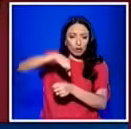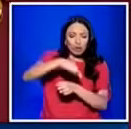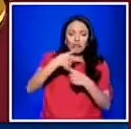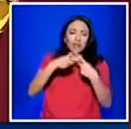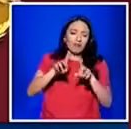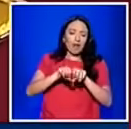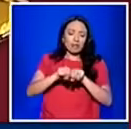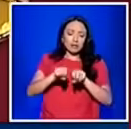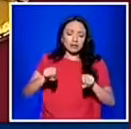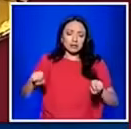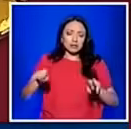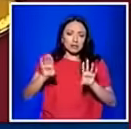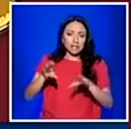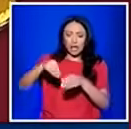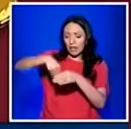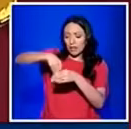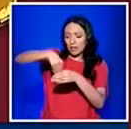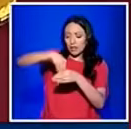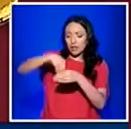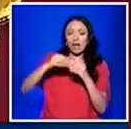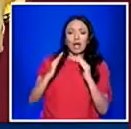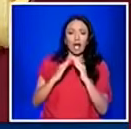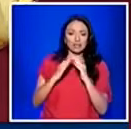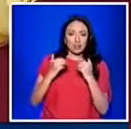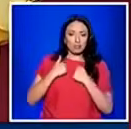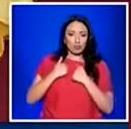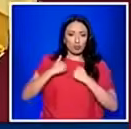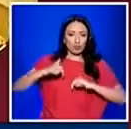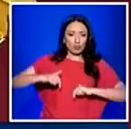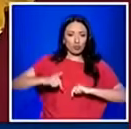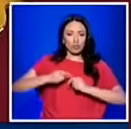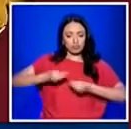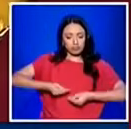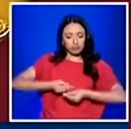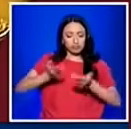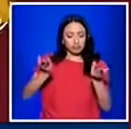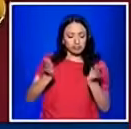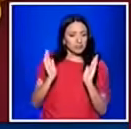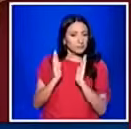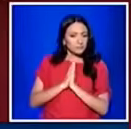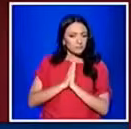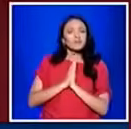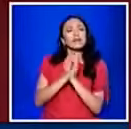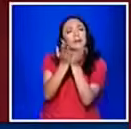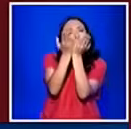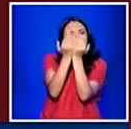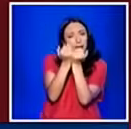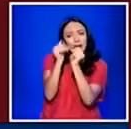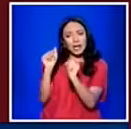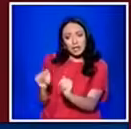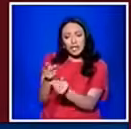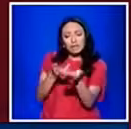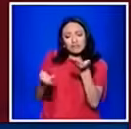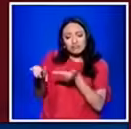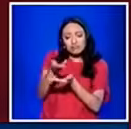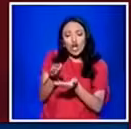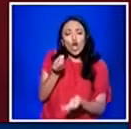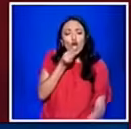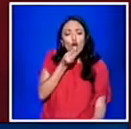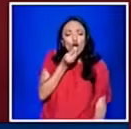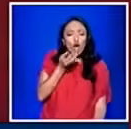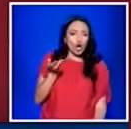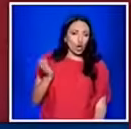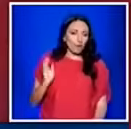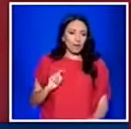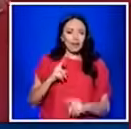y la salsa de la casa. Entonces, todo estamos para ofrecer a nuestros papacitos que vengan a la unión y puedan degustar todos